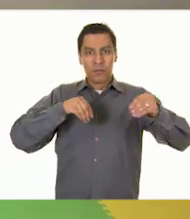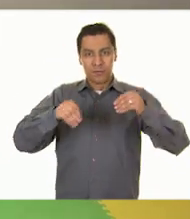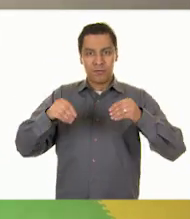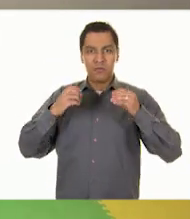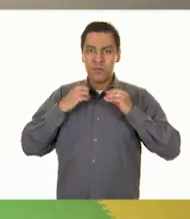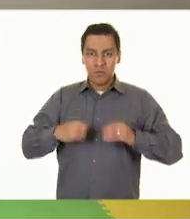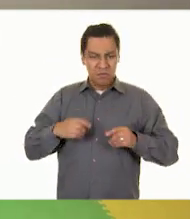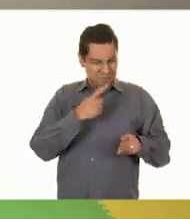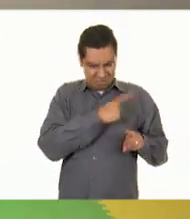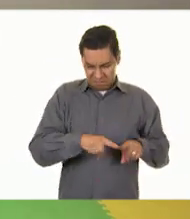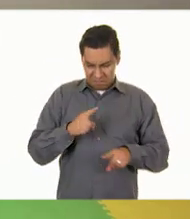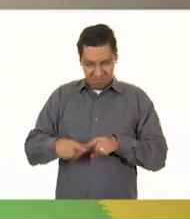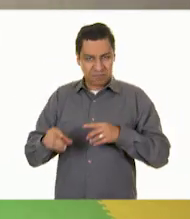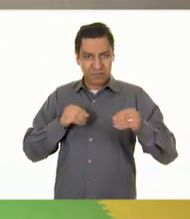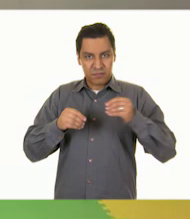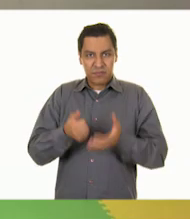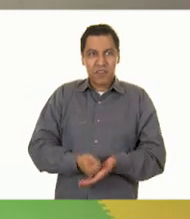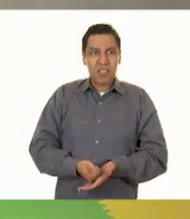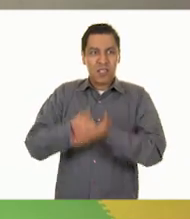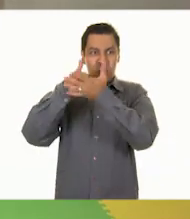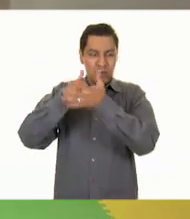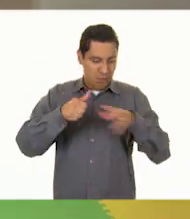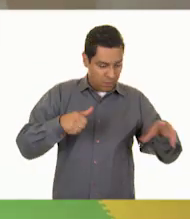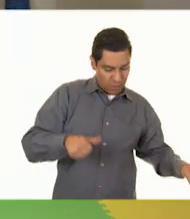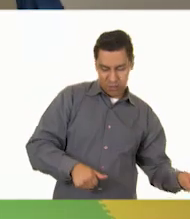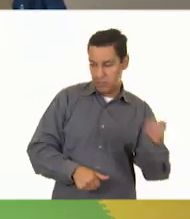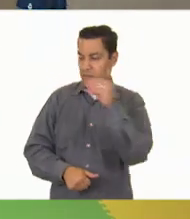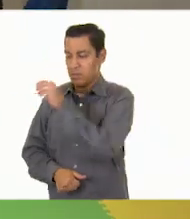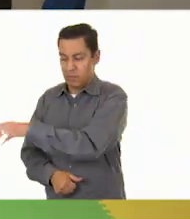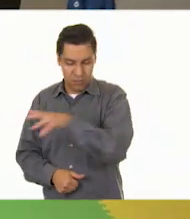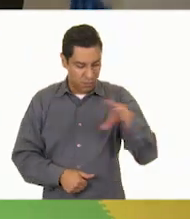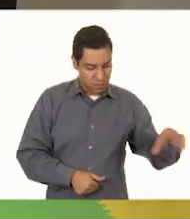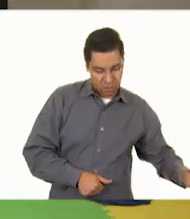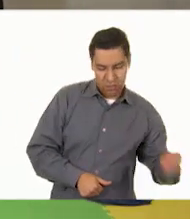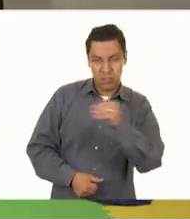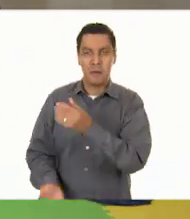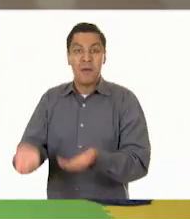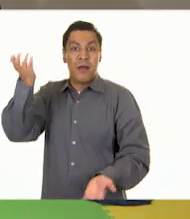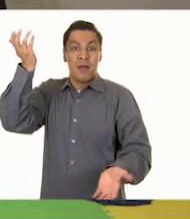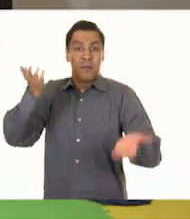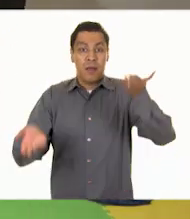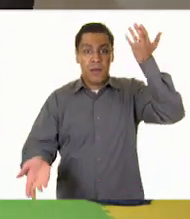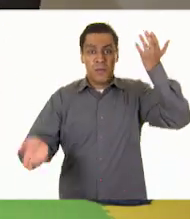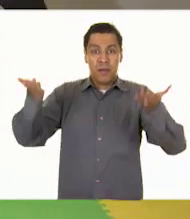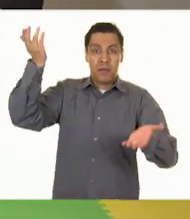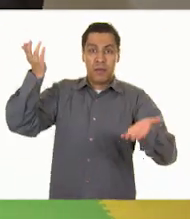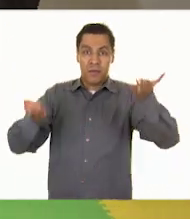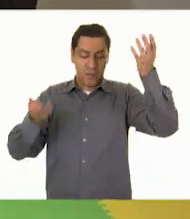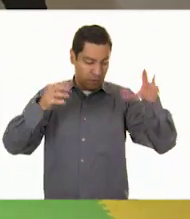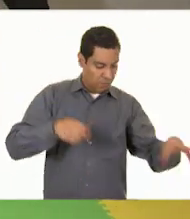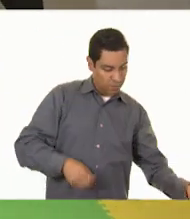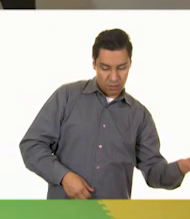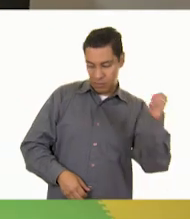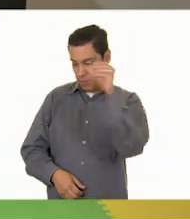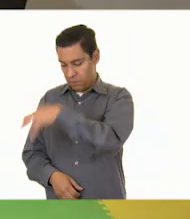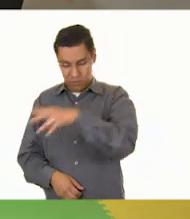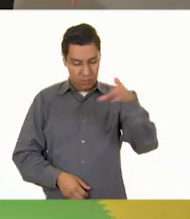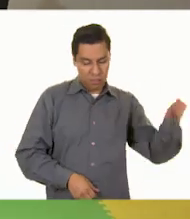para ayudar a acomodar su muñeco y mantener el globo en el aire